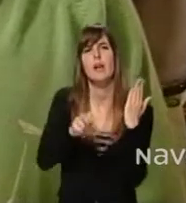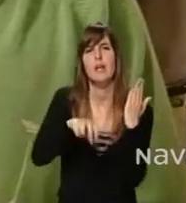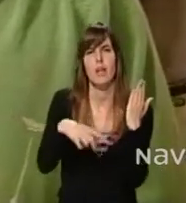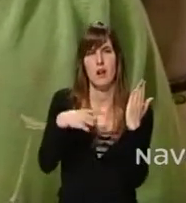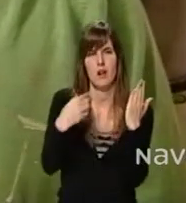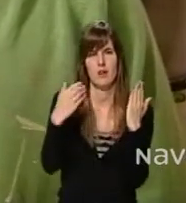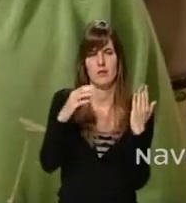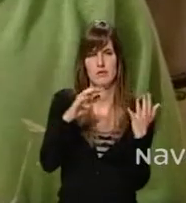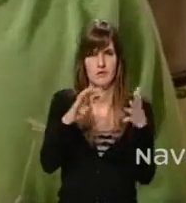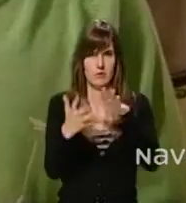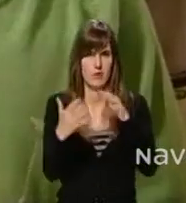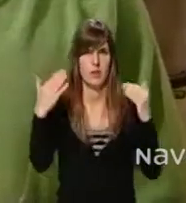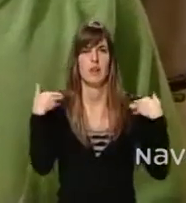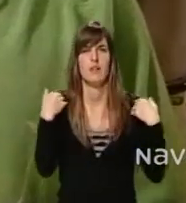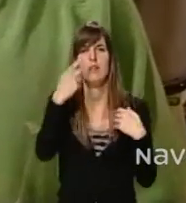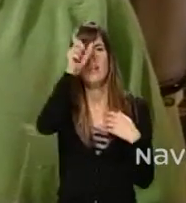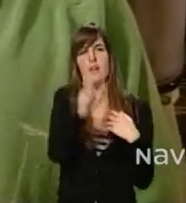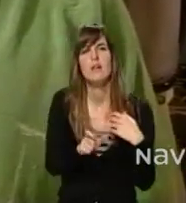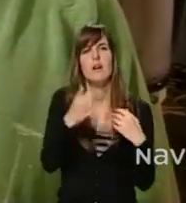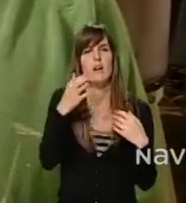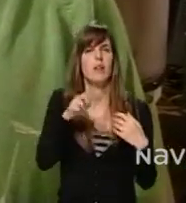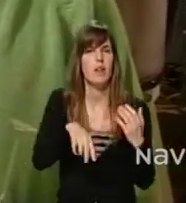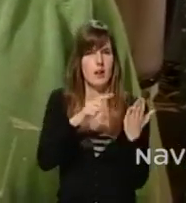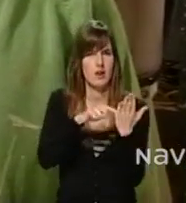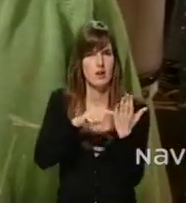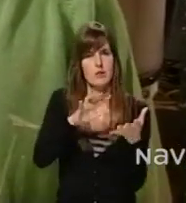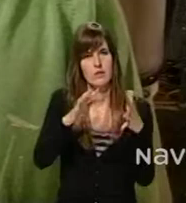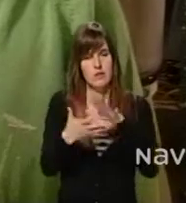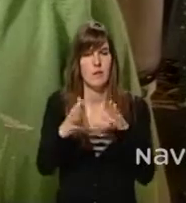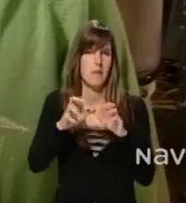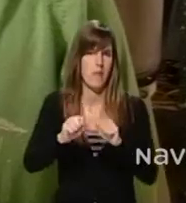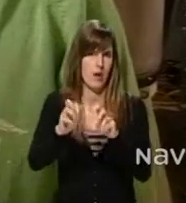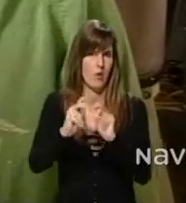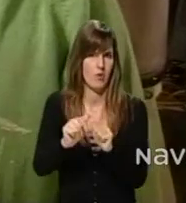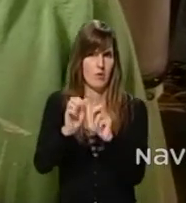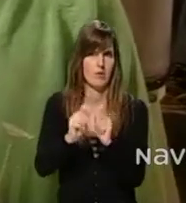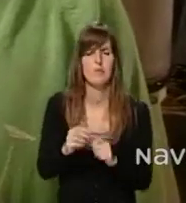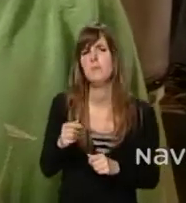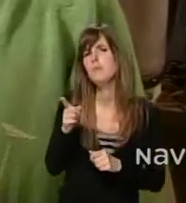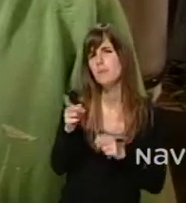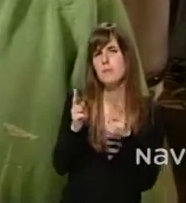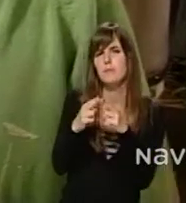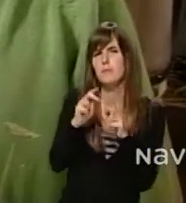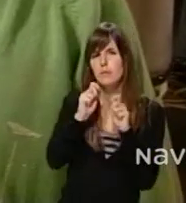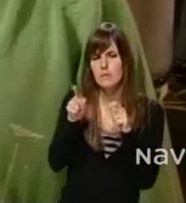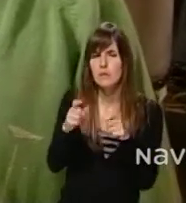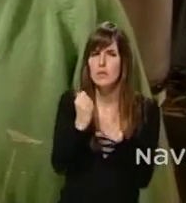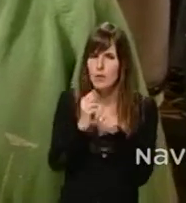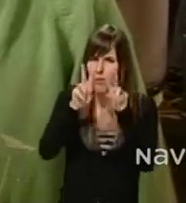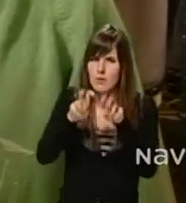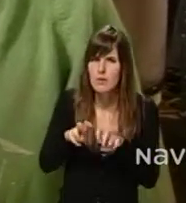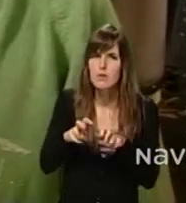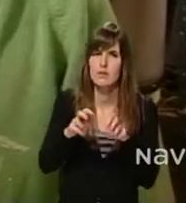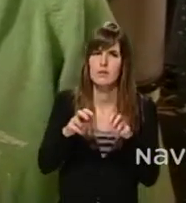pues trasladarlo a la arcilla. Me imagino que también tiene un gran trabajo, como dices, de documentación, ¿no? ¿Dónde